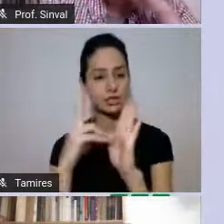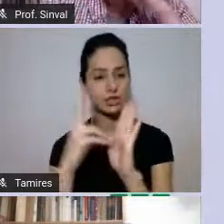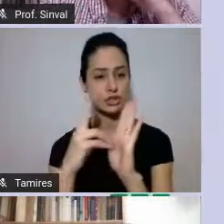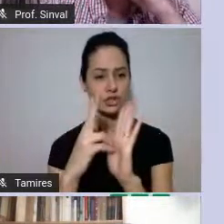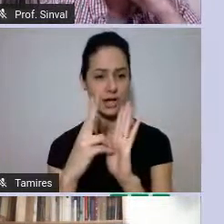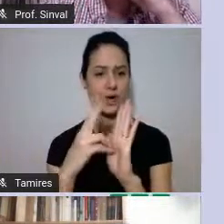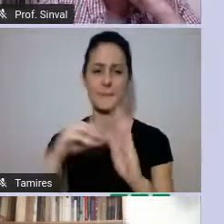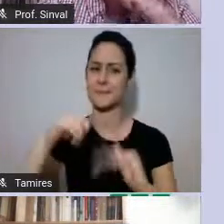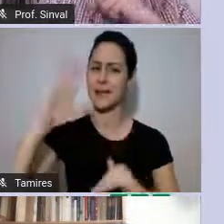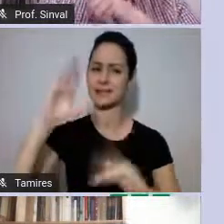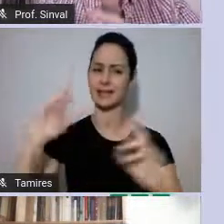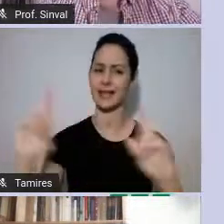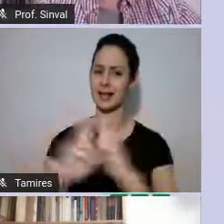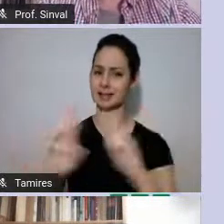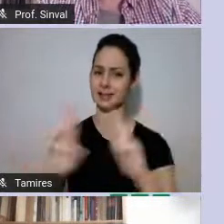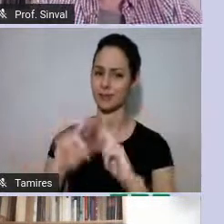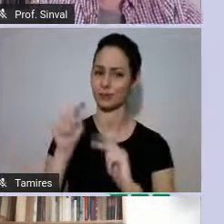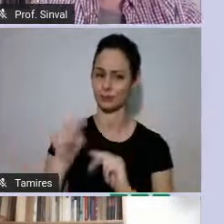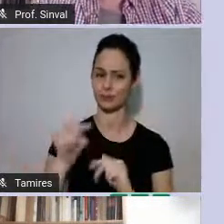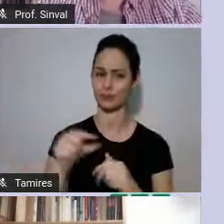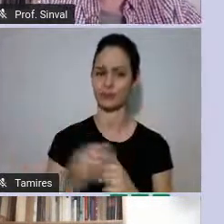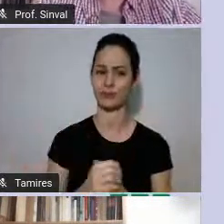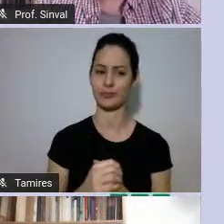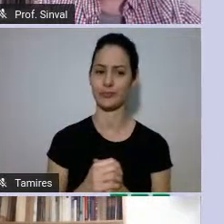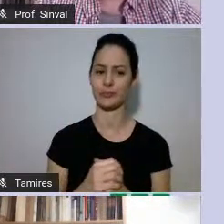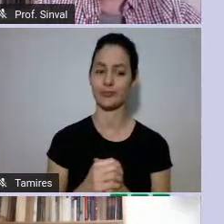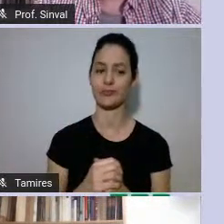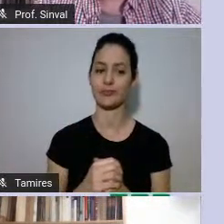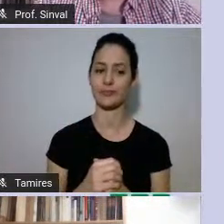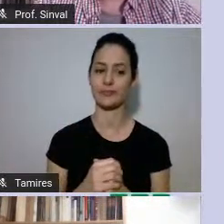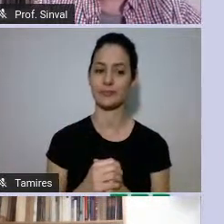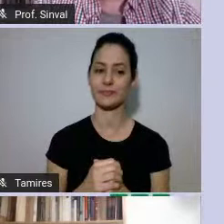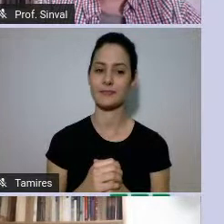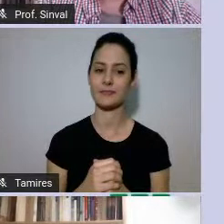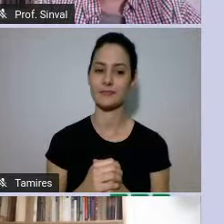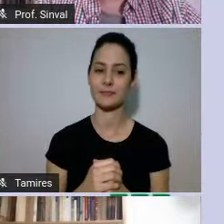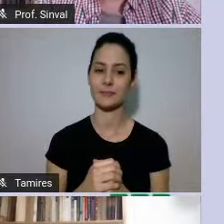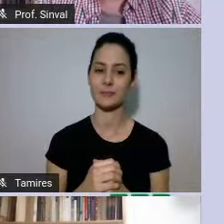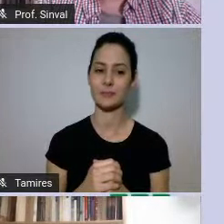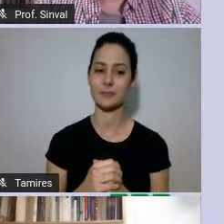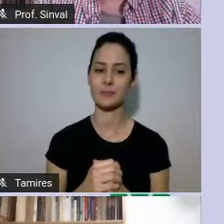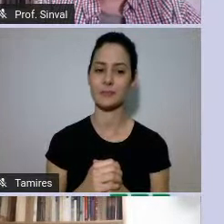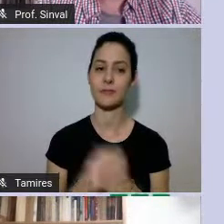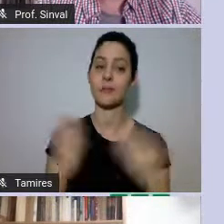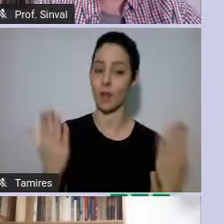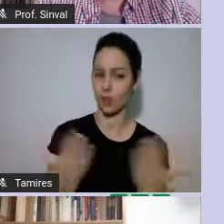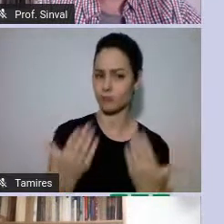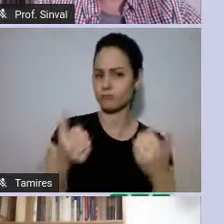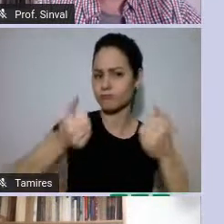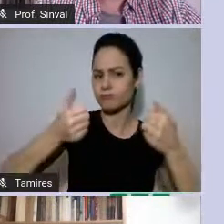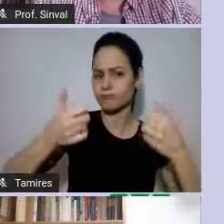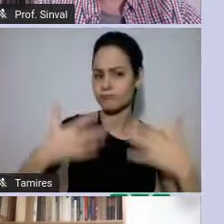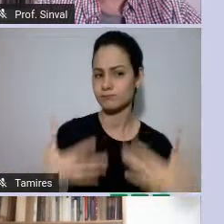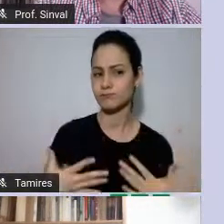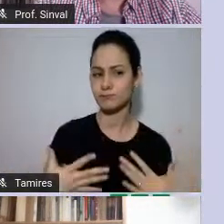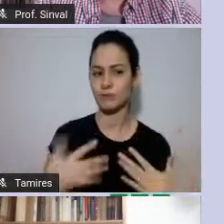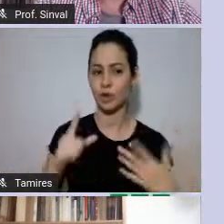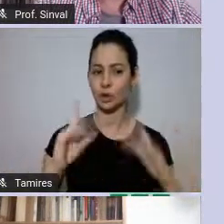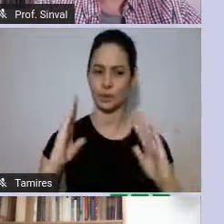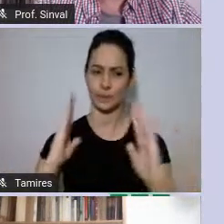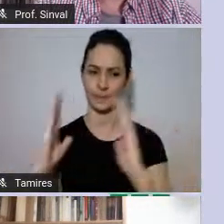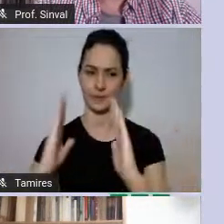esta relación en particular. Hay que decir que, ahora voy a decir que en el periodo que